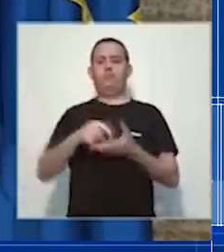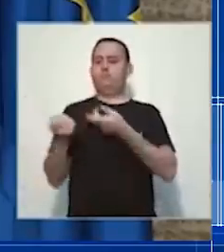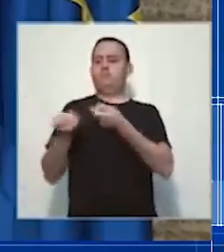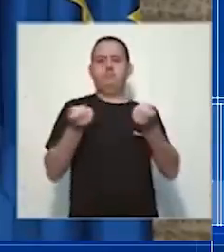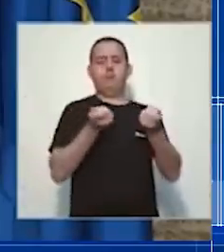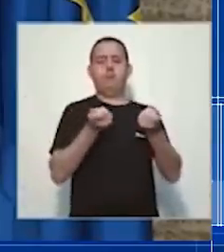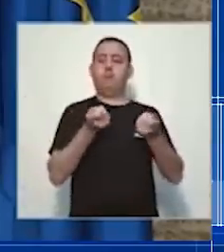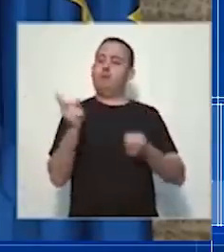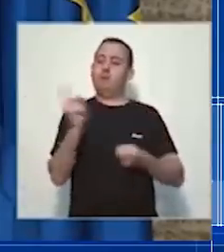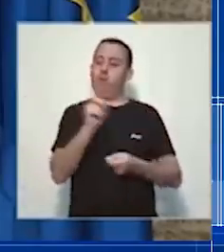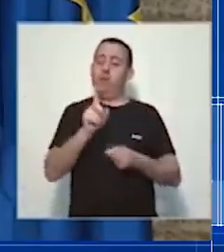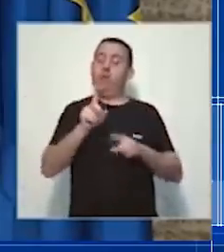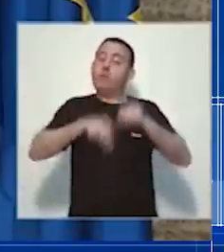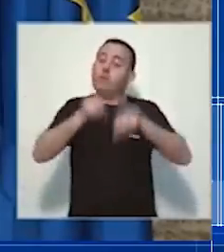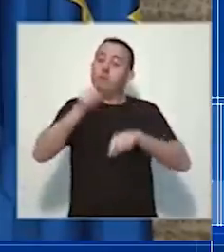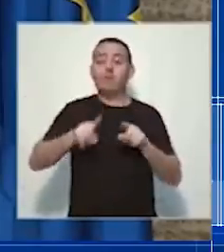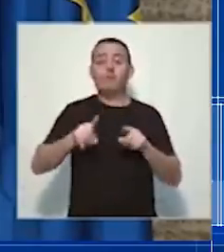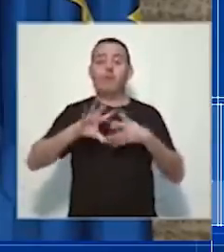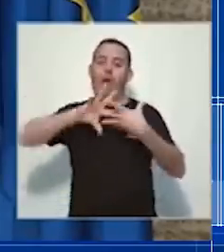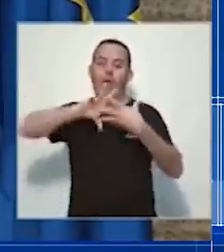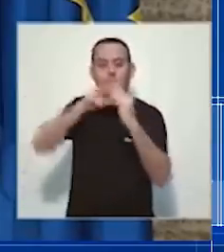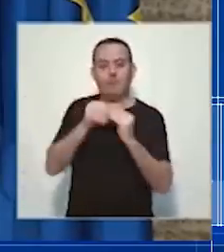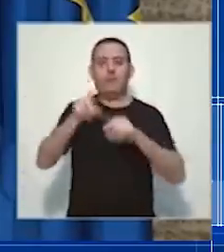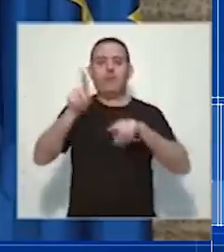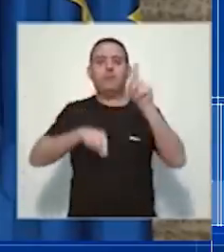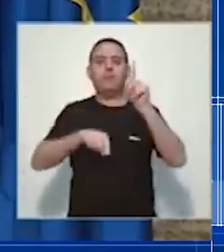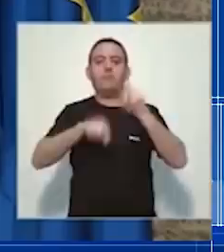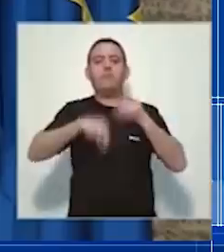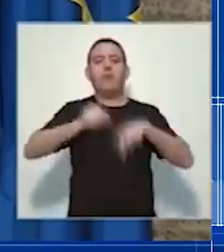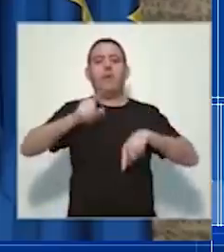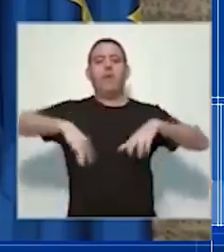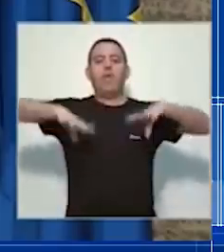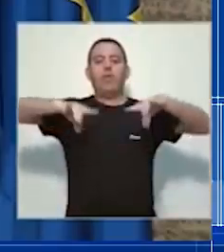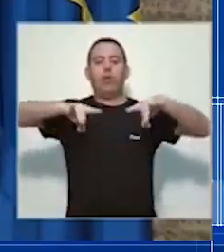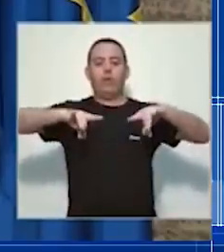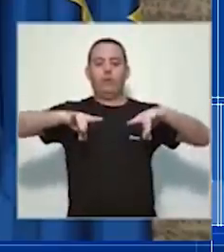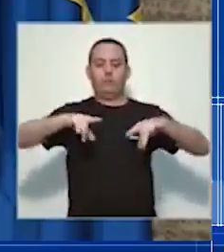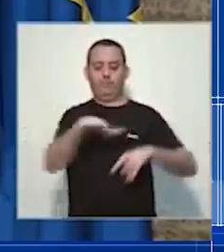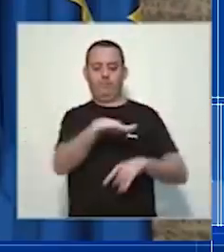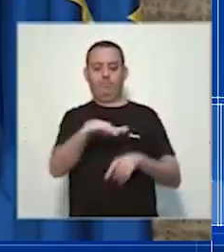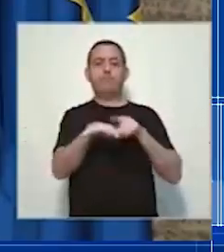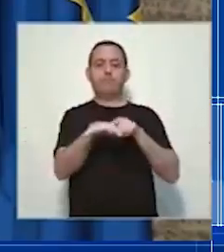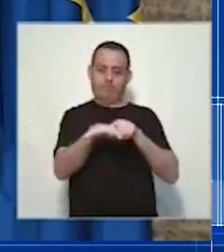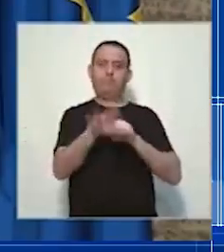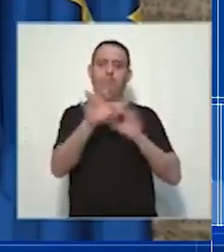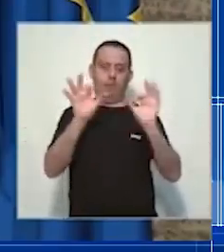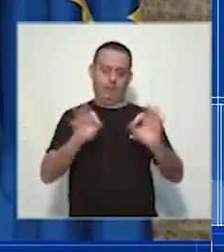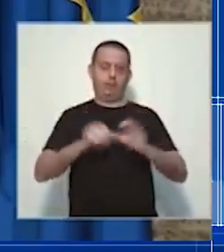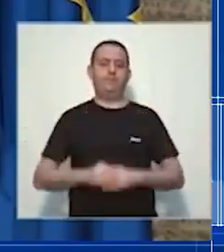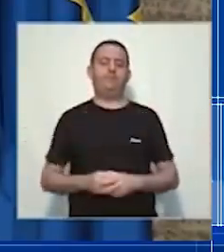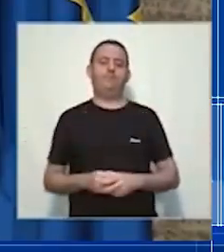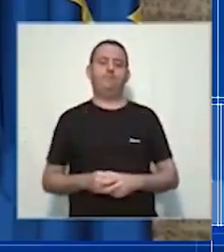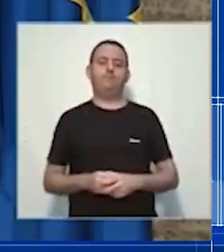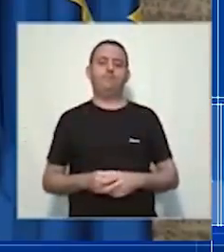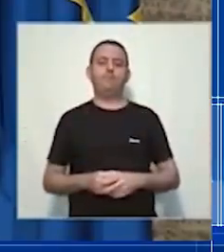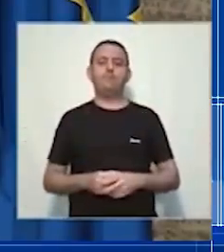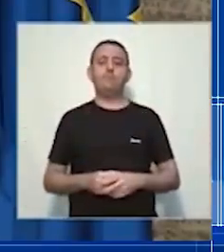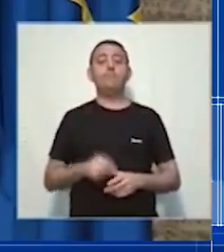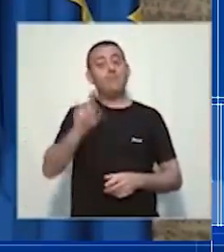a les diferents circumstàncies, al mapa real de lo que és la pandèmia. I en aquest aspecte sí que vull fer referència a una